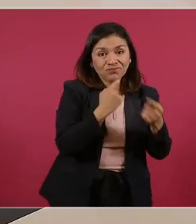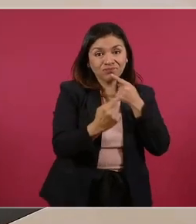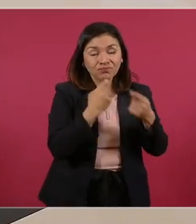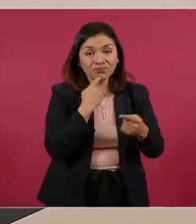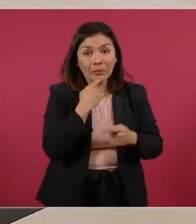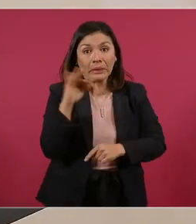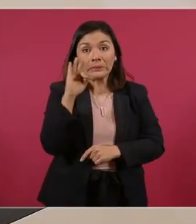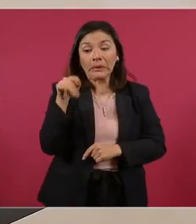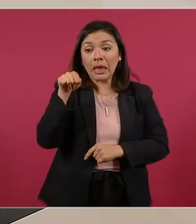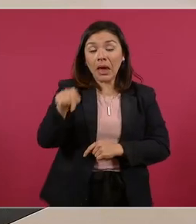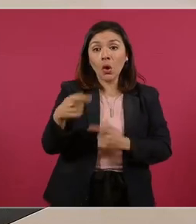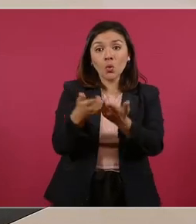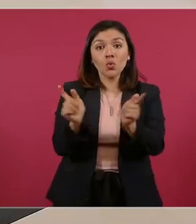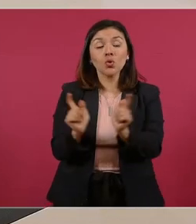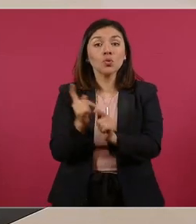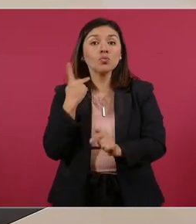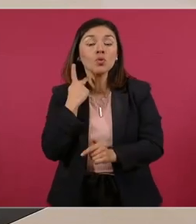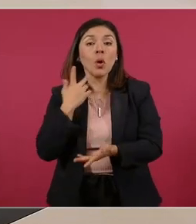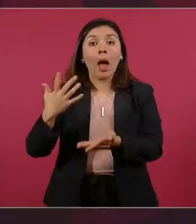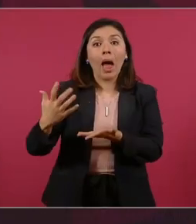gana